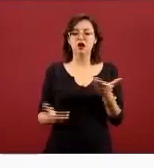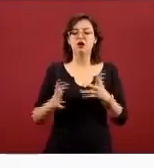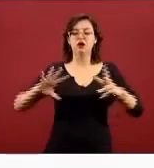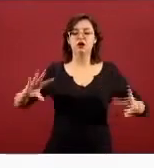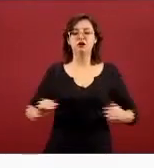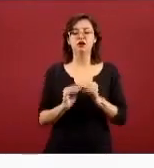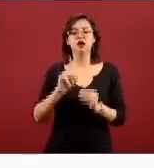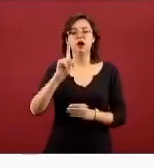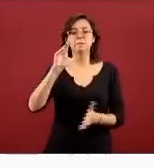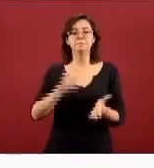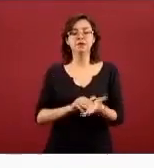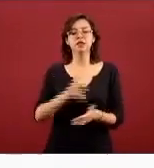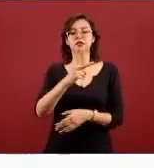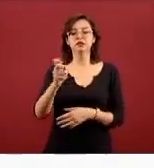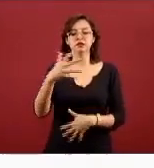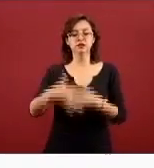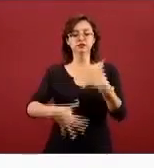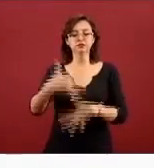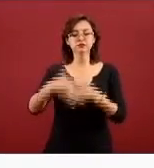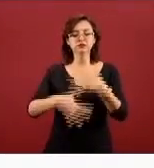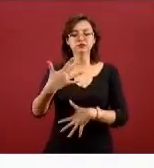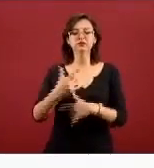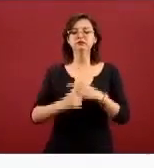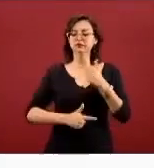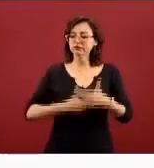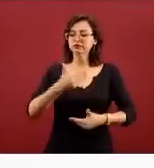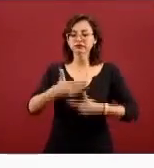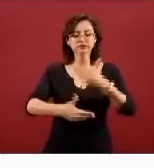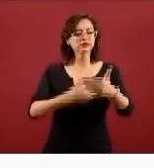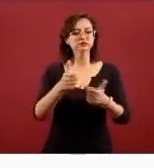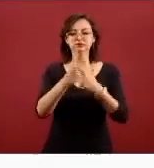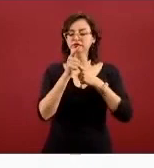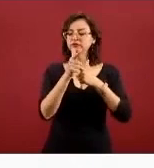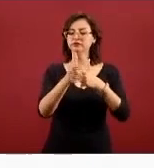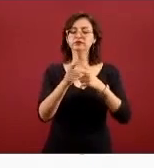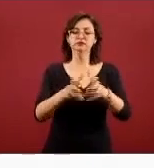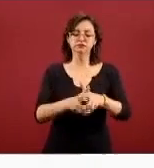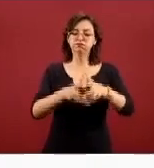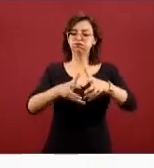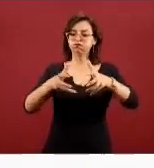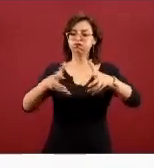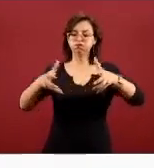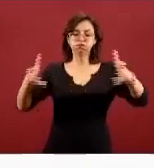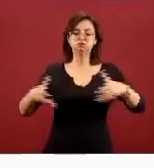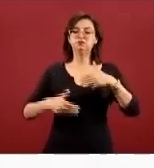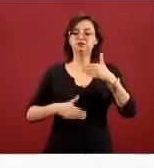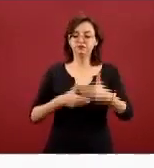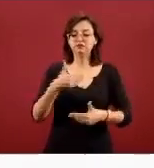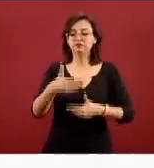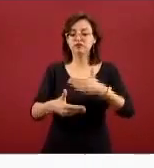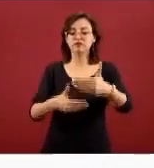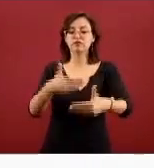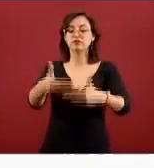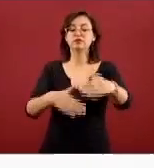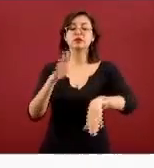1.215 casos, y bueno, vamos a seguir viendo siempre esta tendencia ascendente en la medida que la cantidad de casos que se